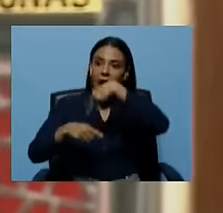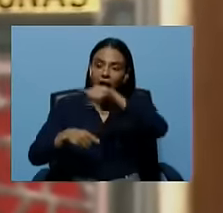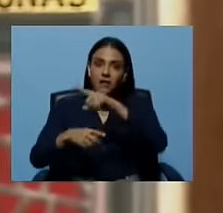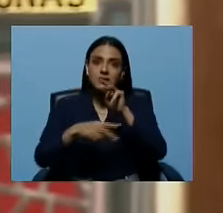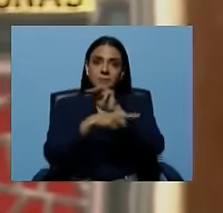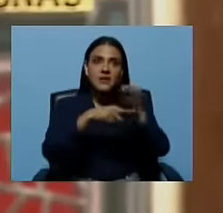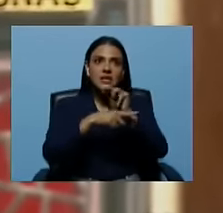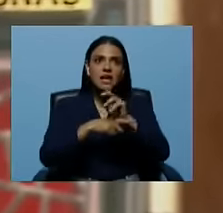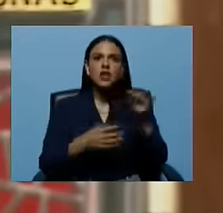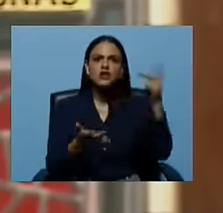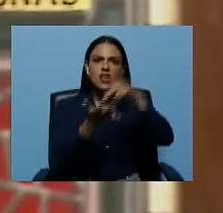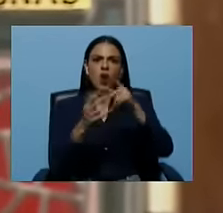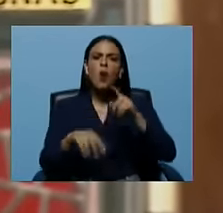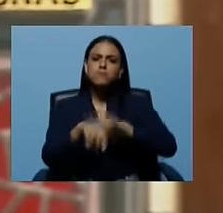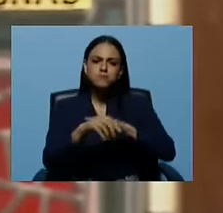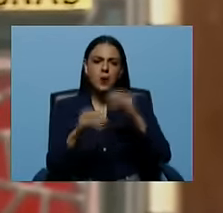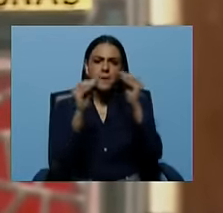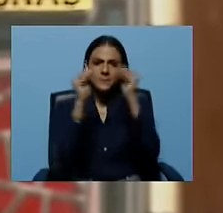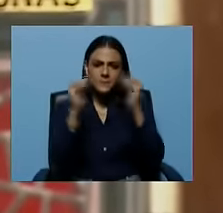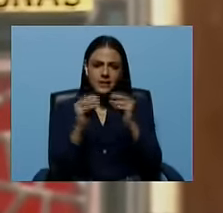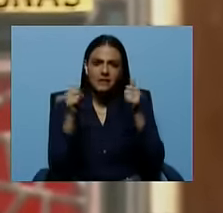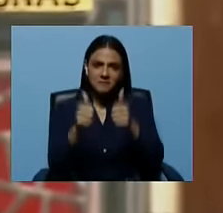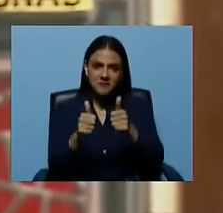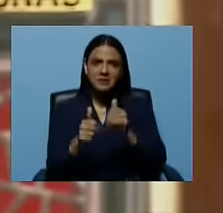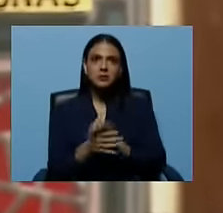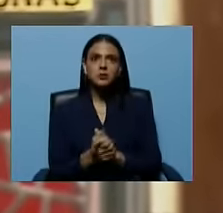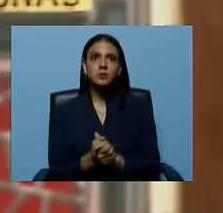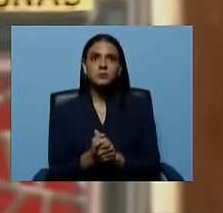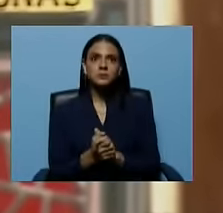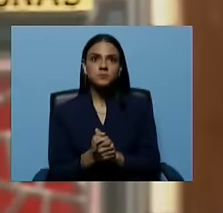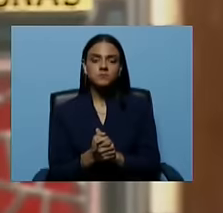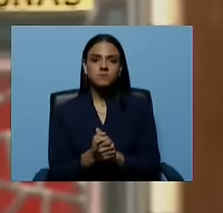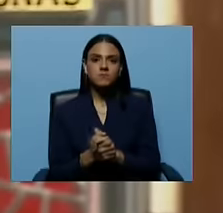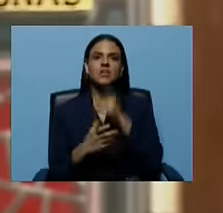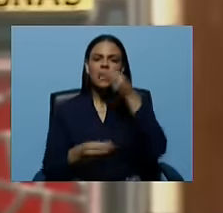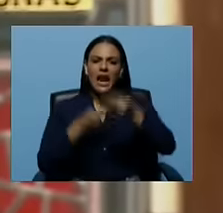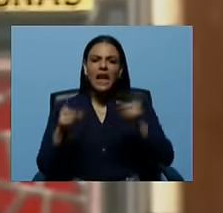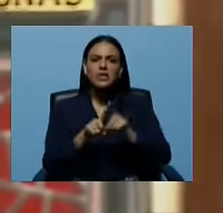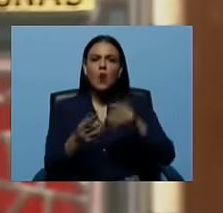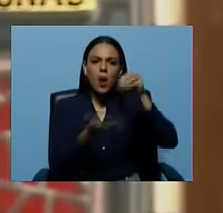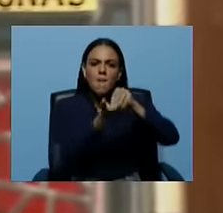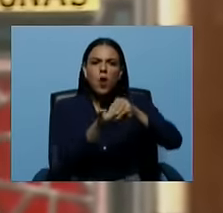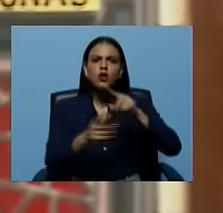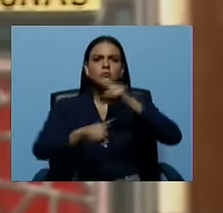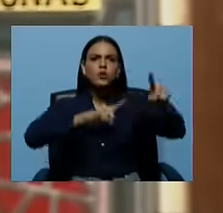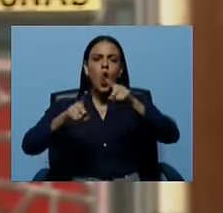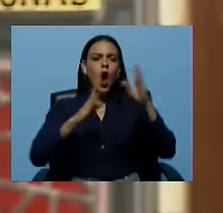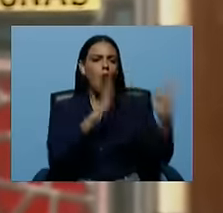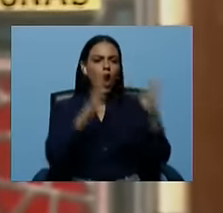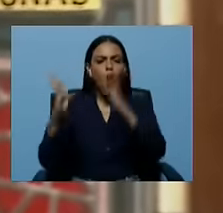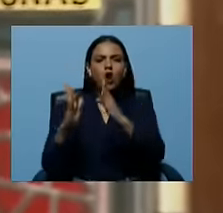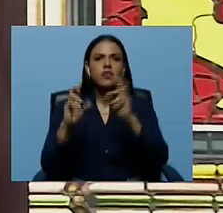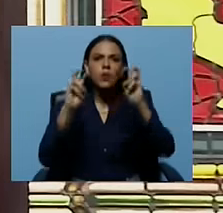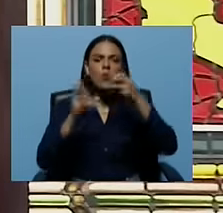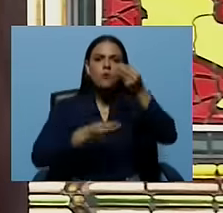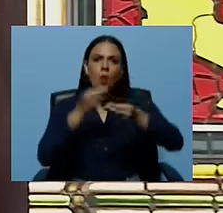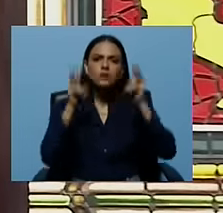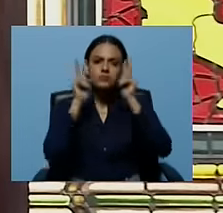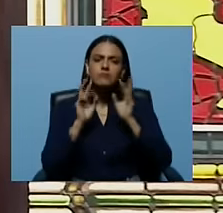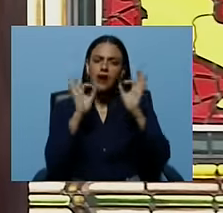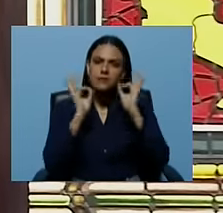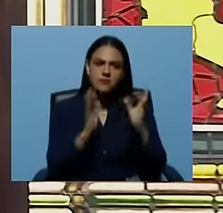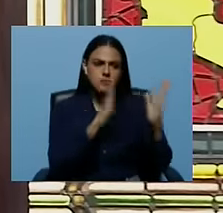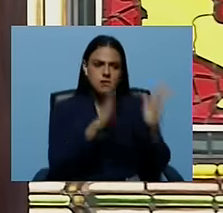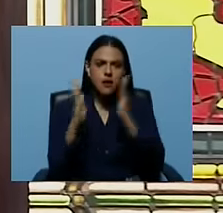llegó Julio y está poniendo orden para un nuevo régimen. Un nuevo